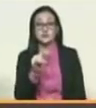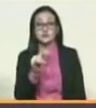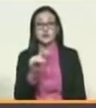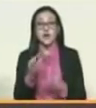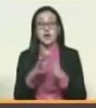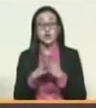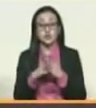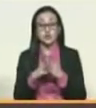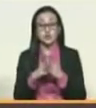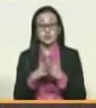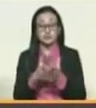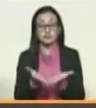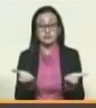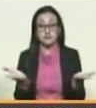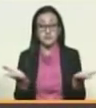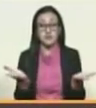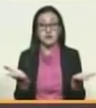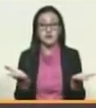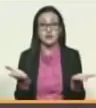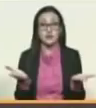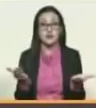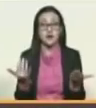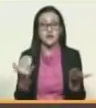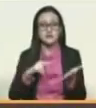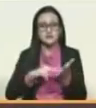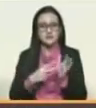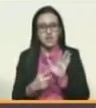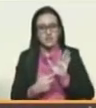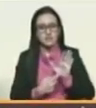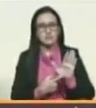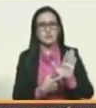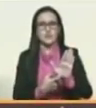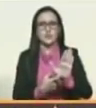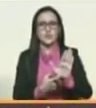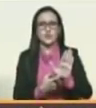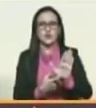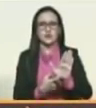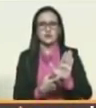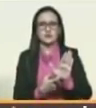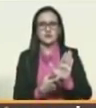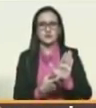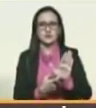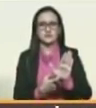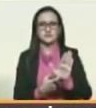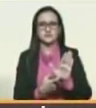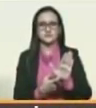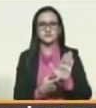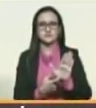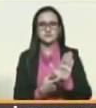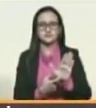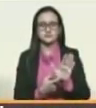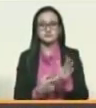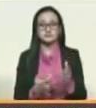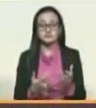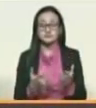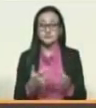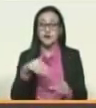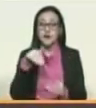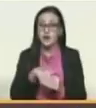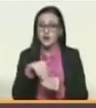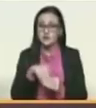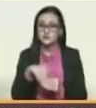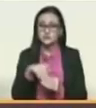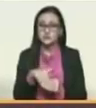a los venezolanos, porque esto demuestra que, como siempre, las elecciones es